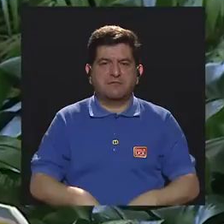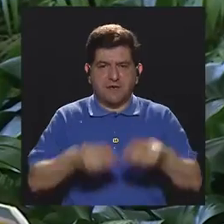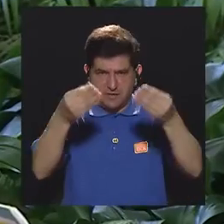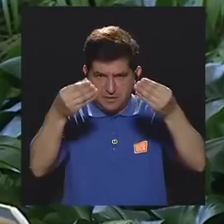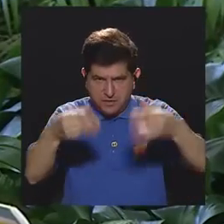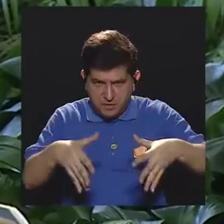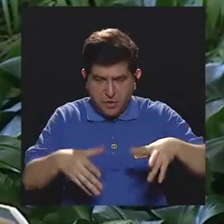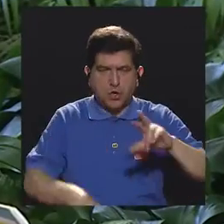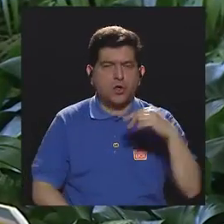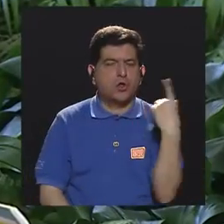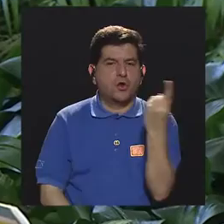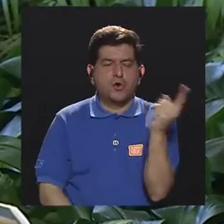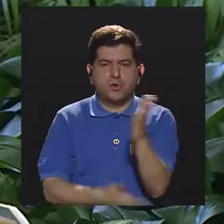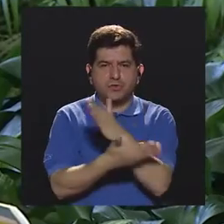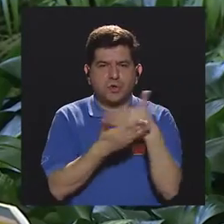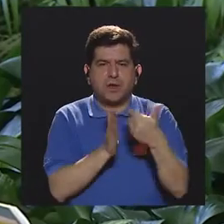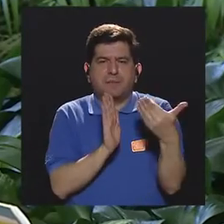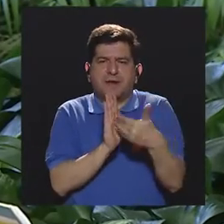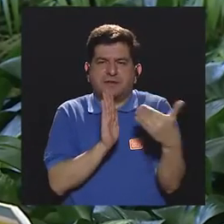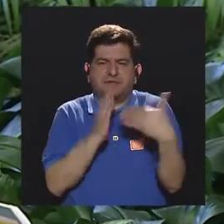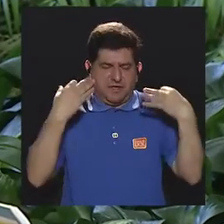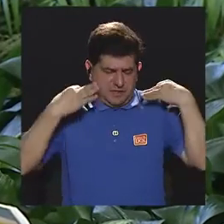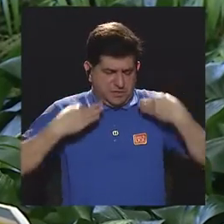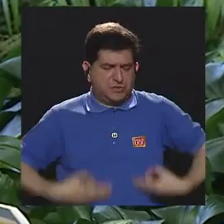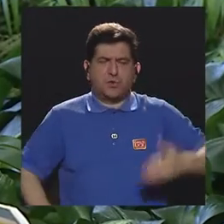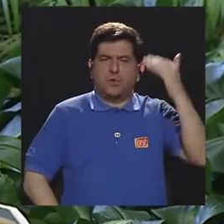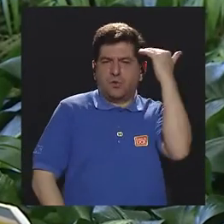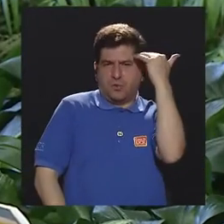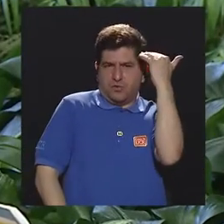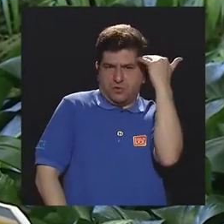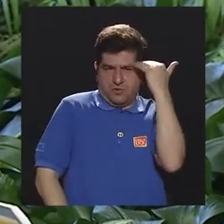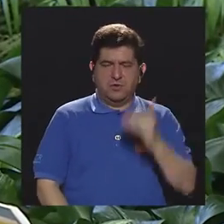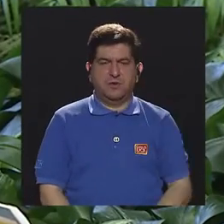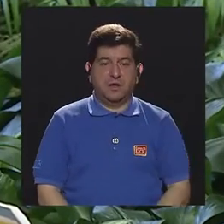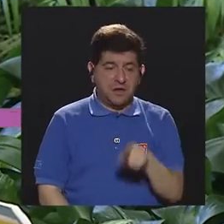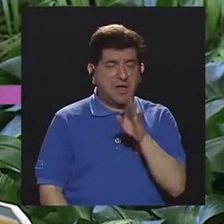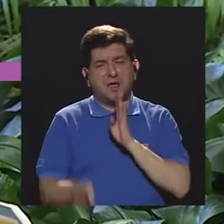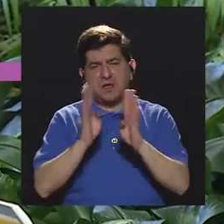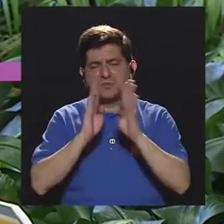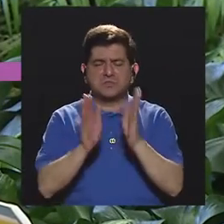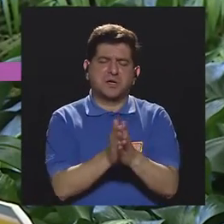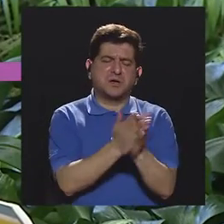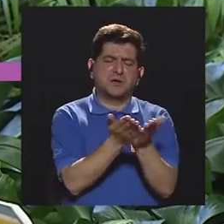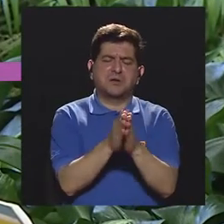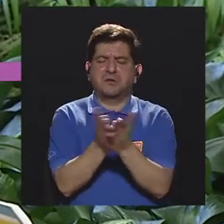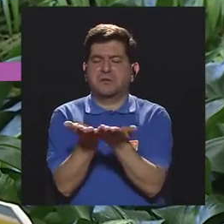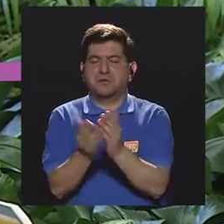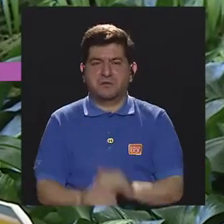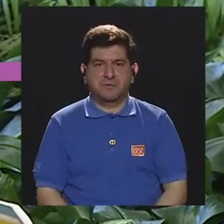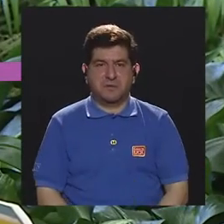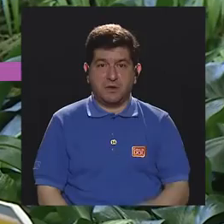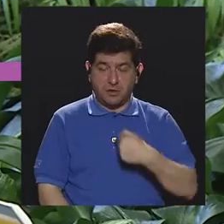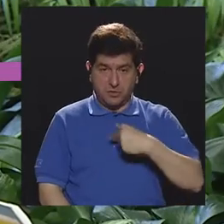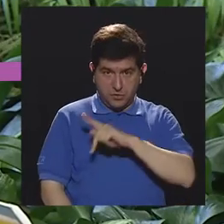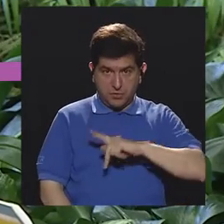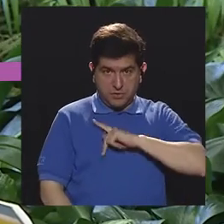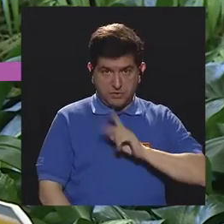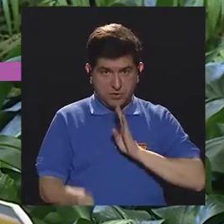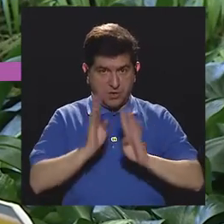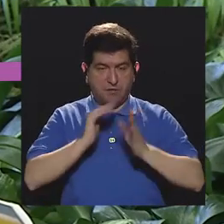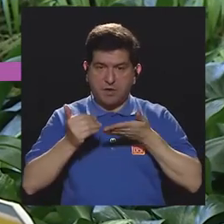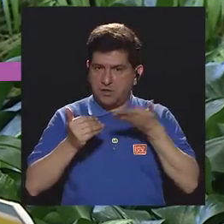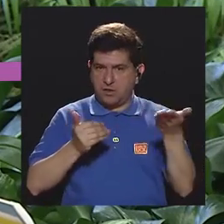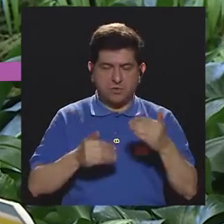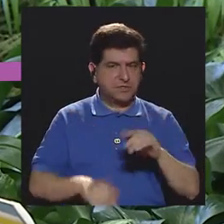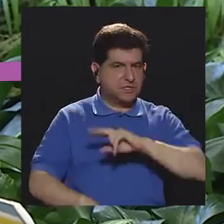pérdidas. No solo las partes de deterioro físico, cognitivo, etcétera, que eso se habla mucho en libros. Personalmente me gusta hablar de lo